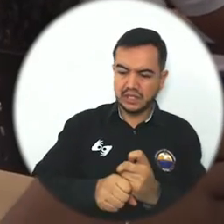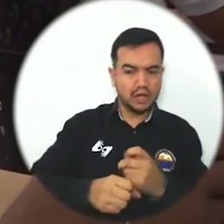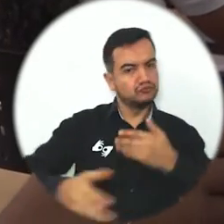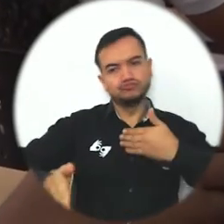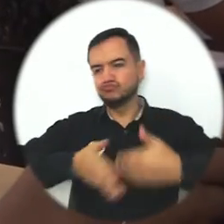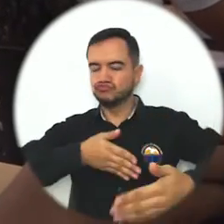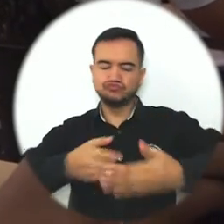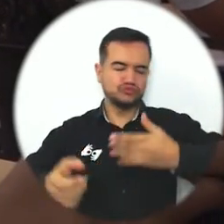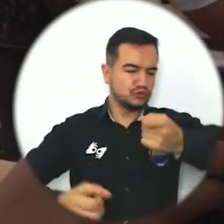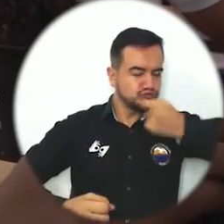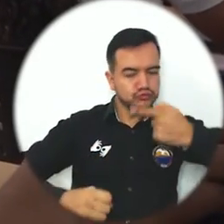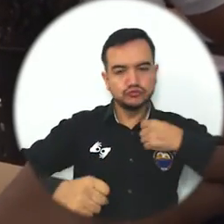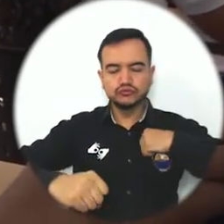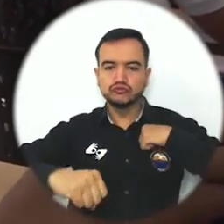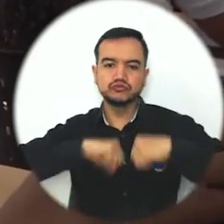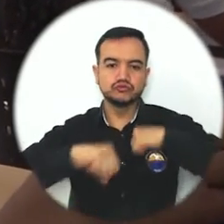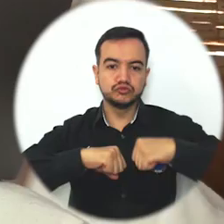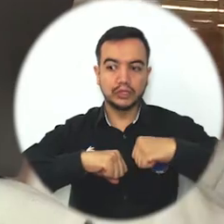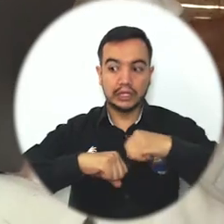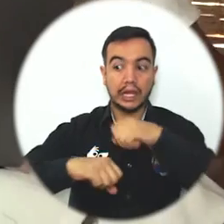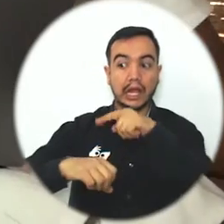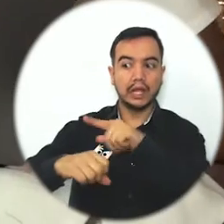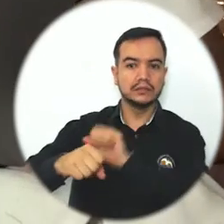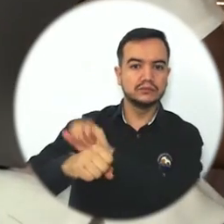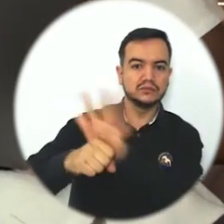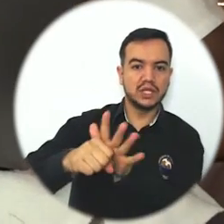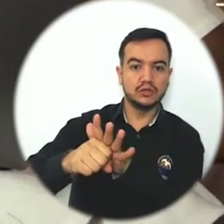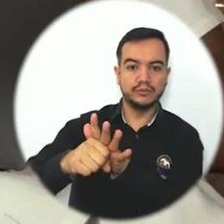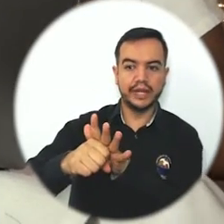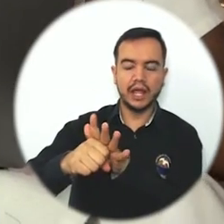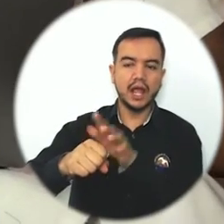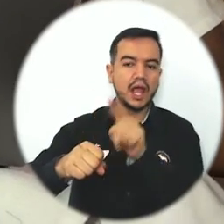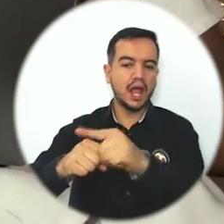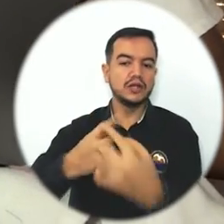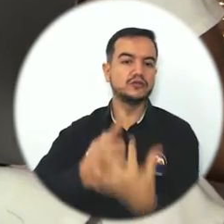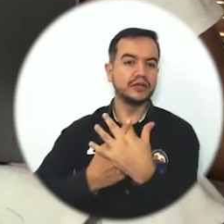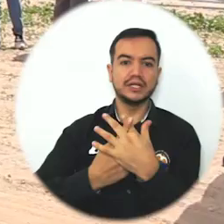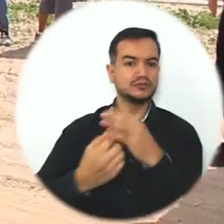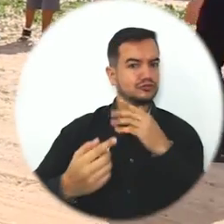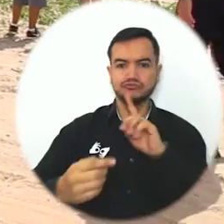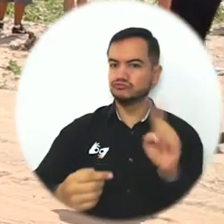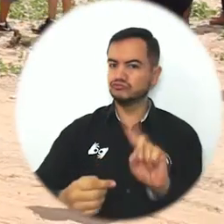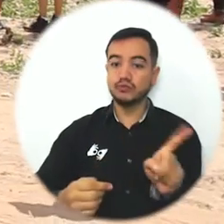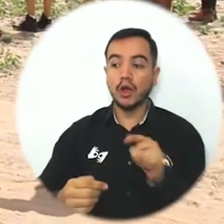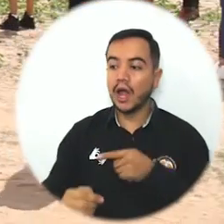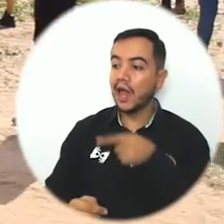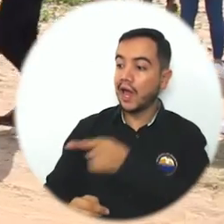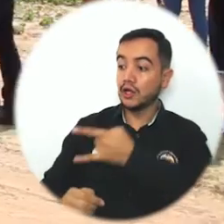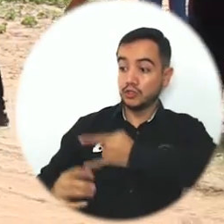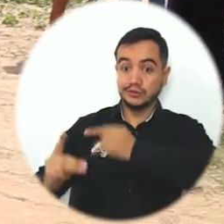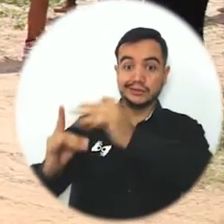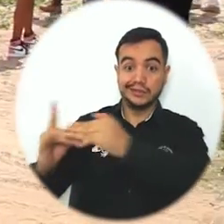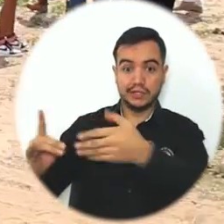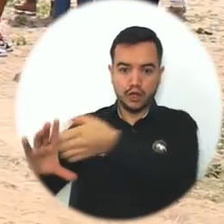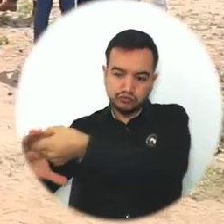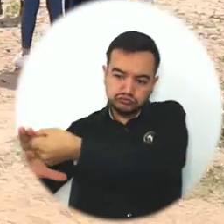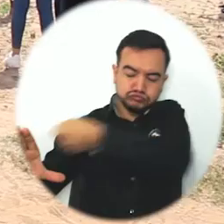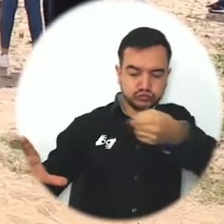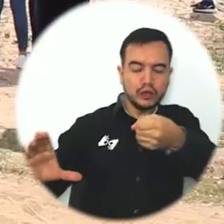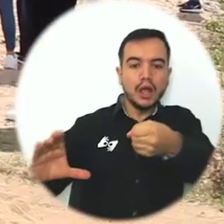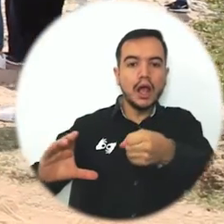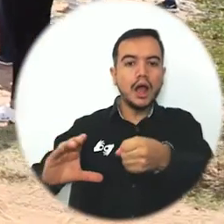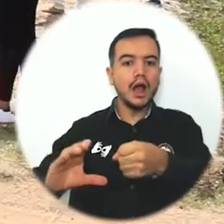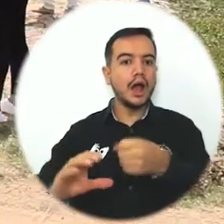y que la pandemia nos mostró la real cara de esta institución. Y eso es importante.